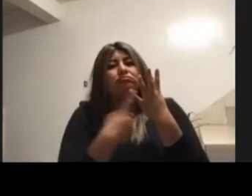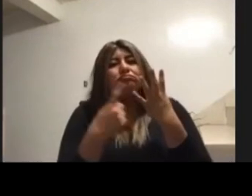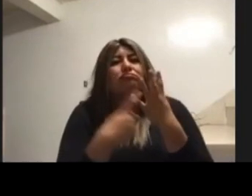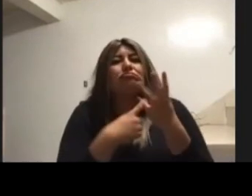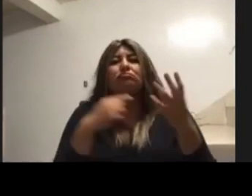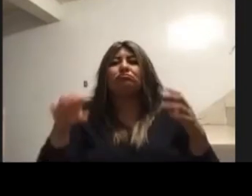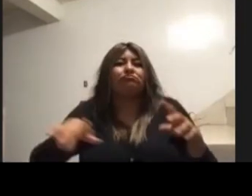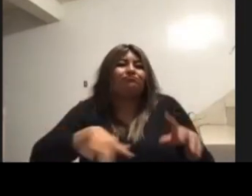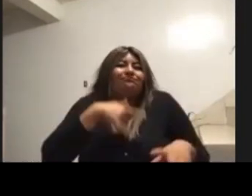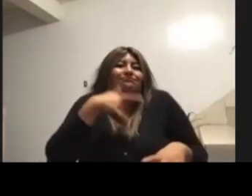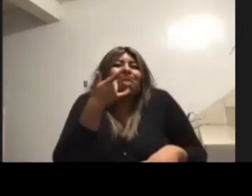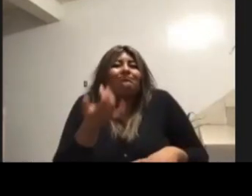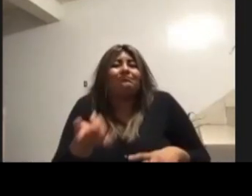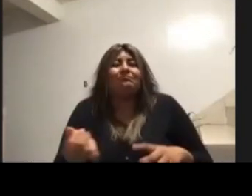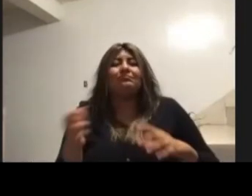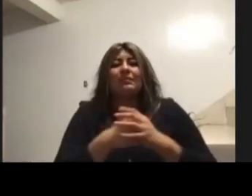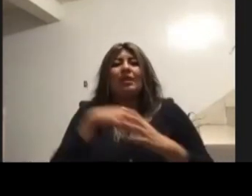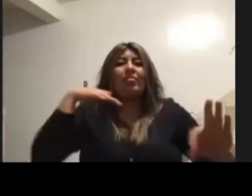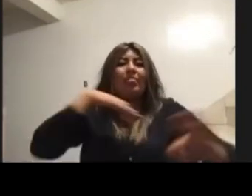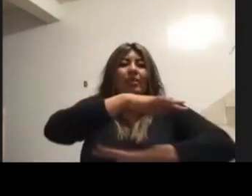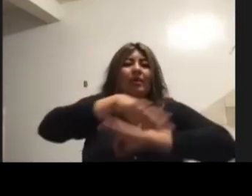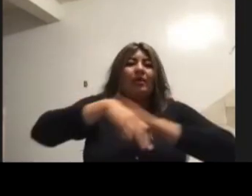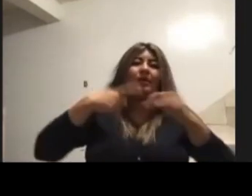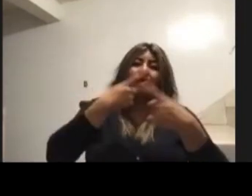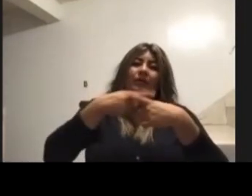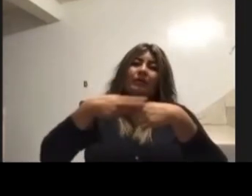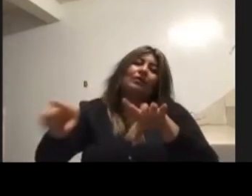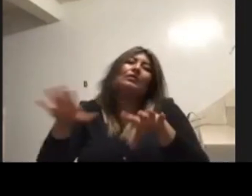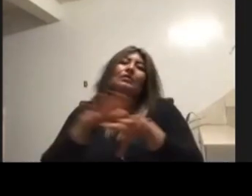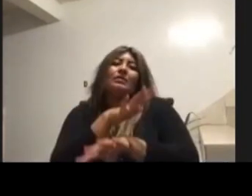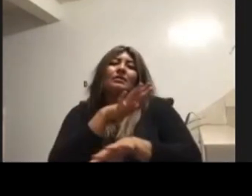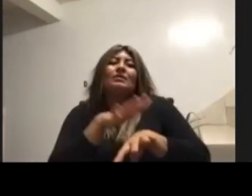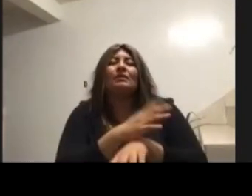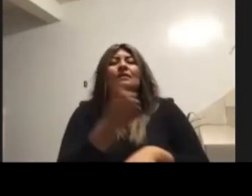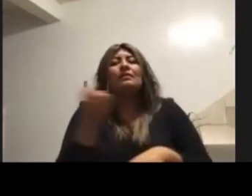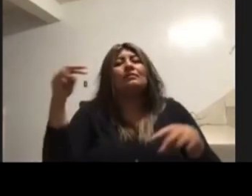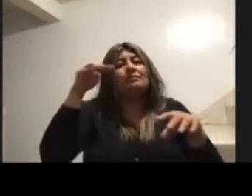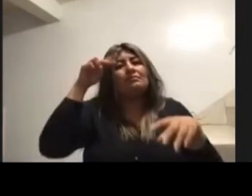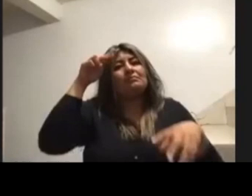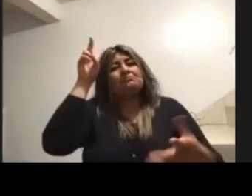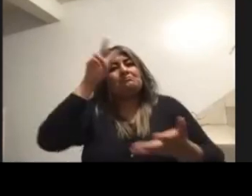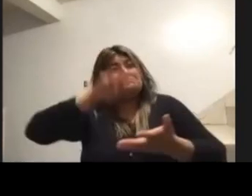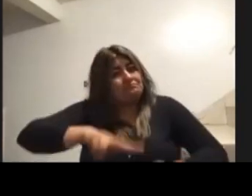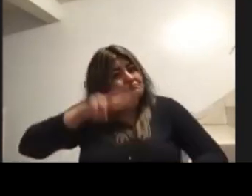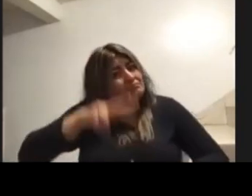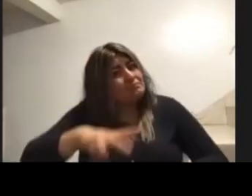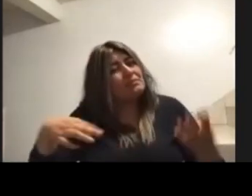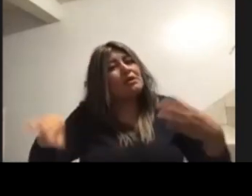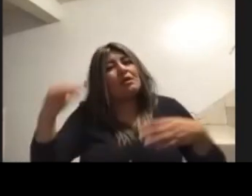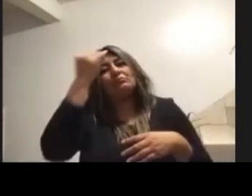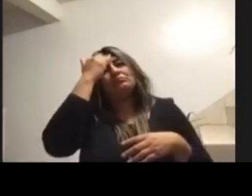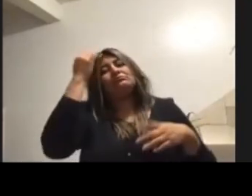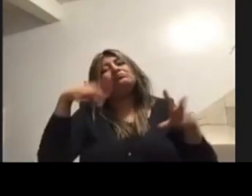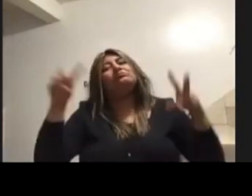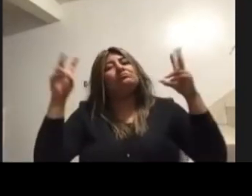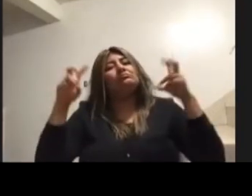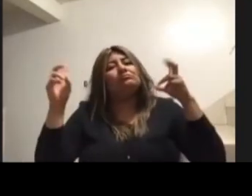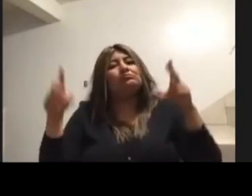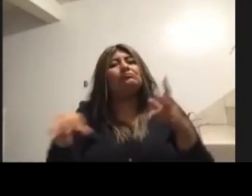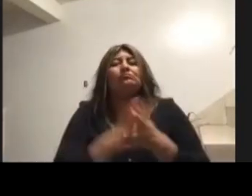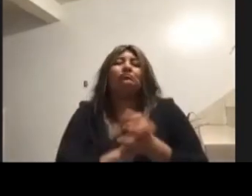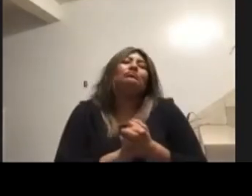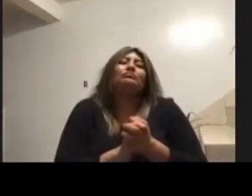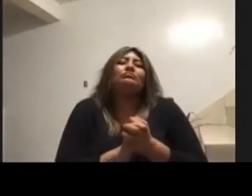sé yo, para entonces abordar realmente el contexto de diversidad en un aspecto global